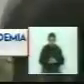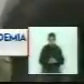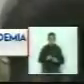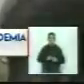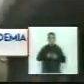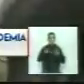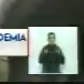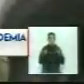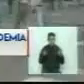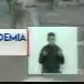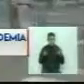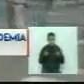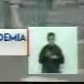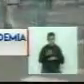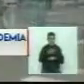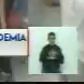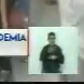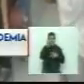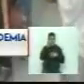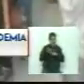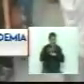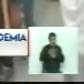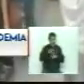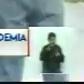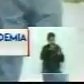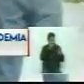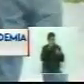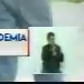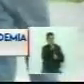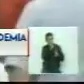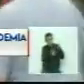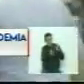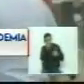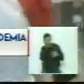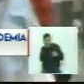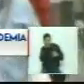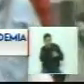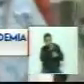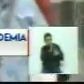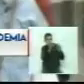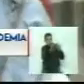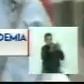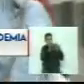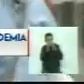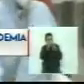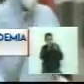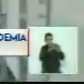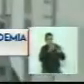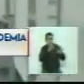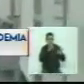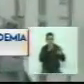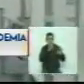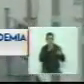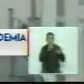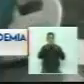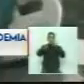logramos anticiparnos a la enfermedad, rastrear a los enfermos, a sus contactos, estamos dejando